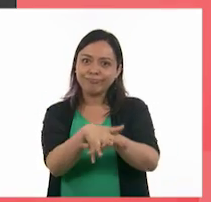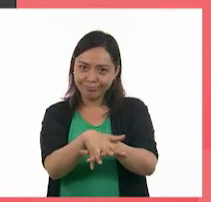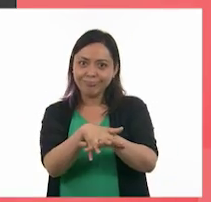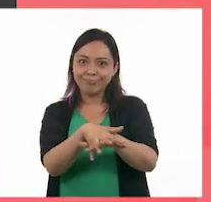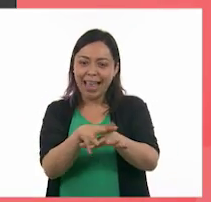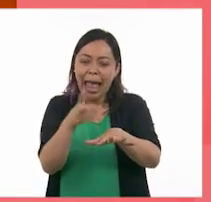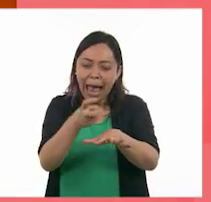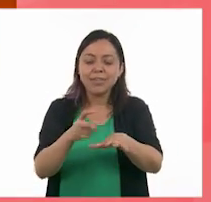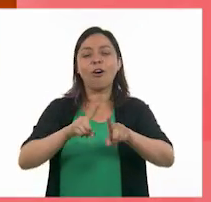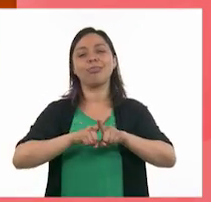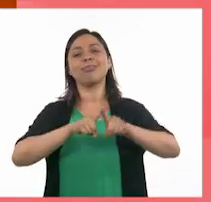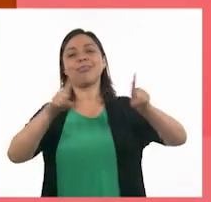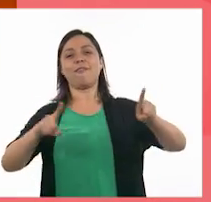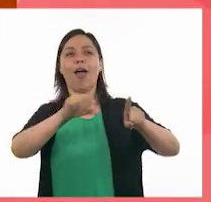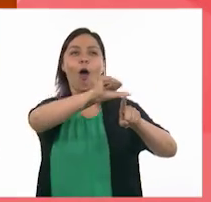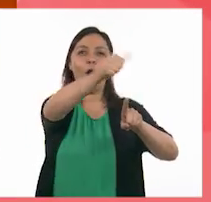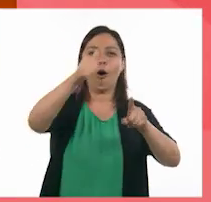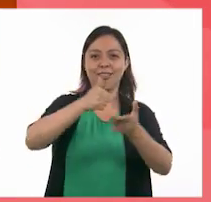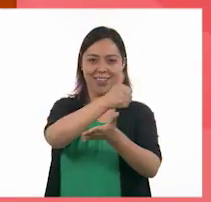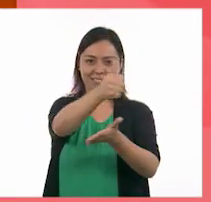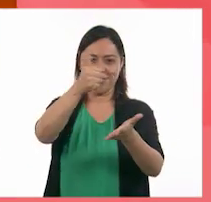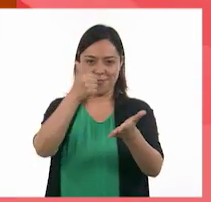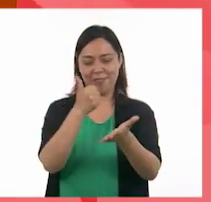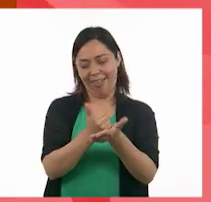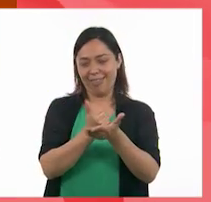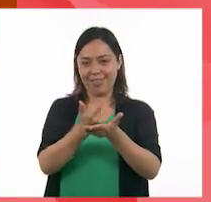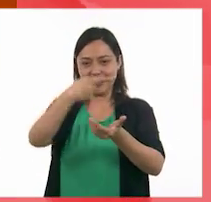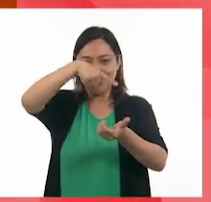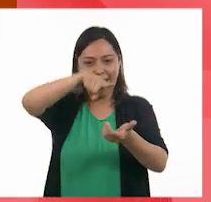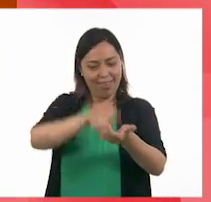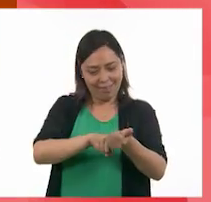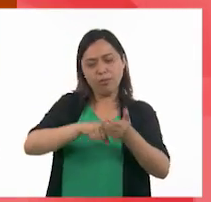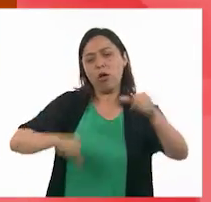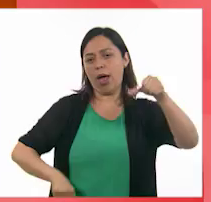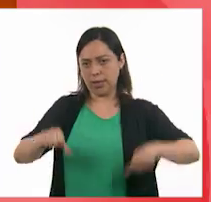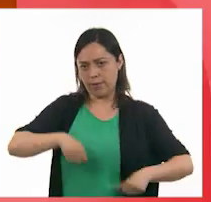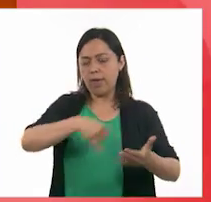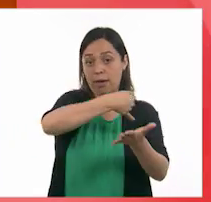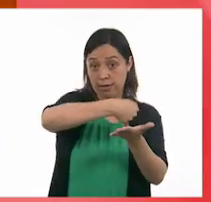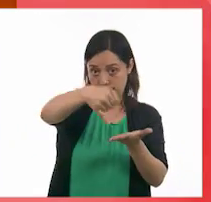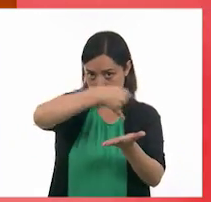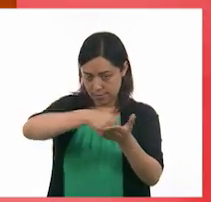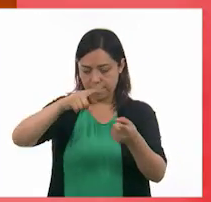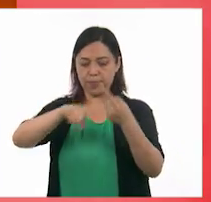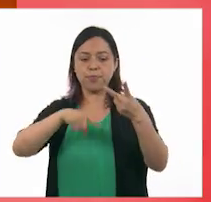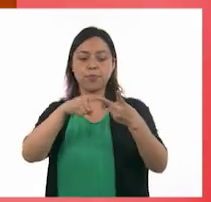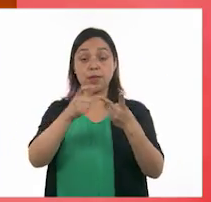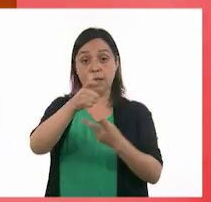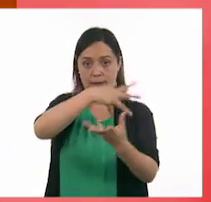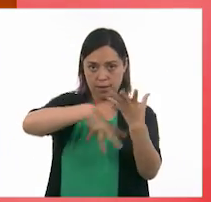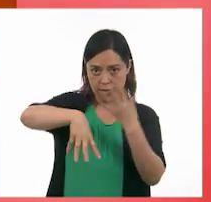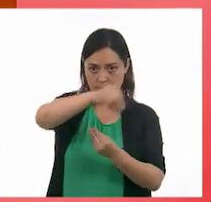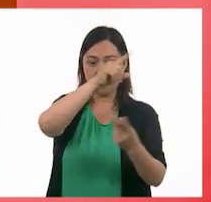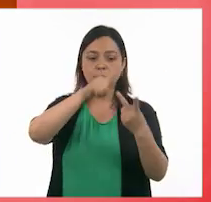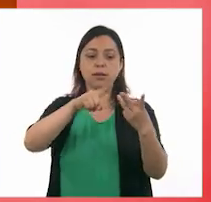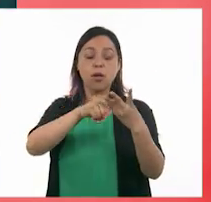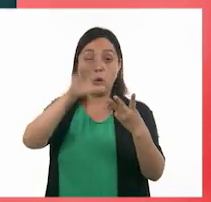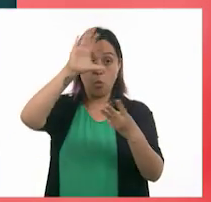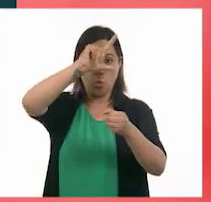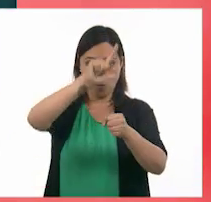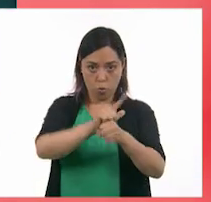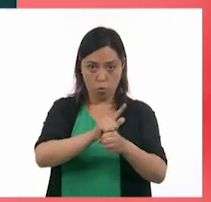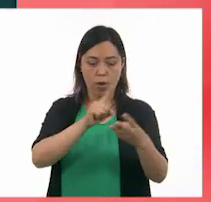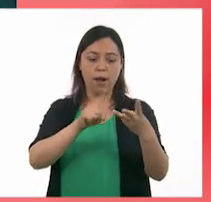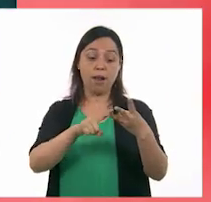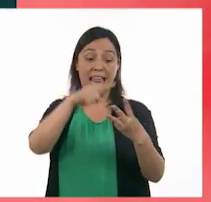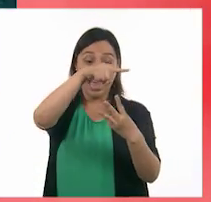distintivo como ciudad. O sea, están dentro de la actividad agrícola, la actividad económica y la actividad cultural,